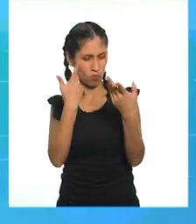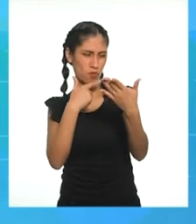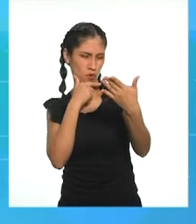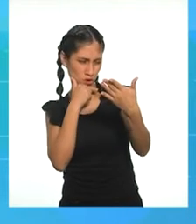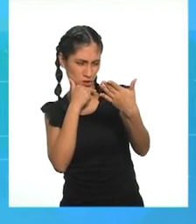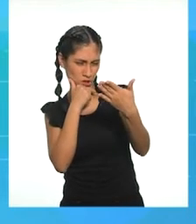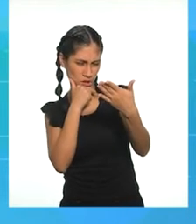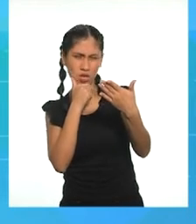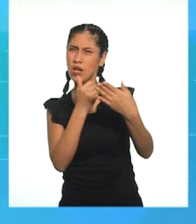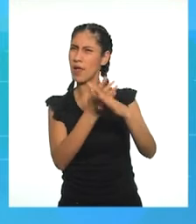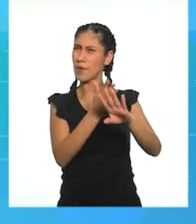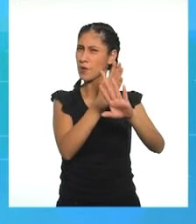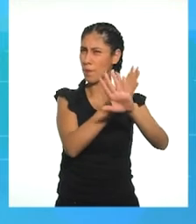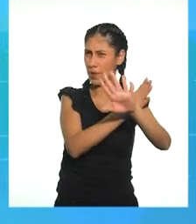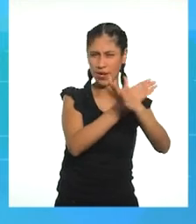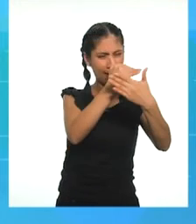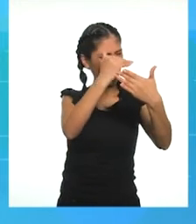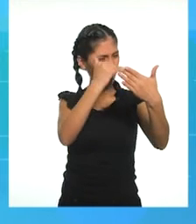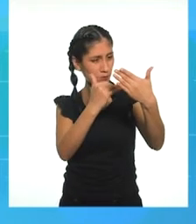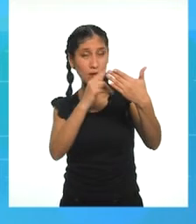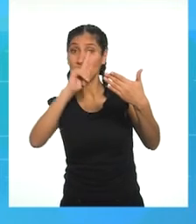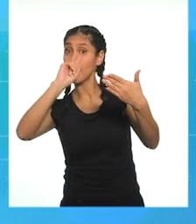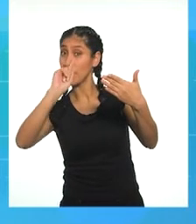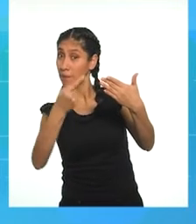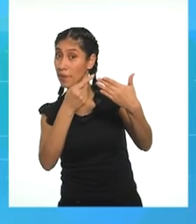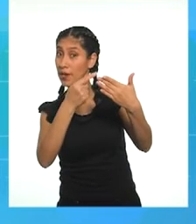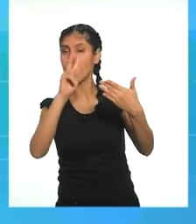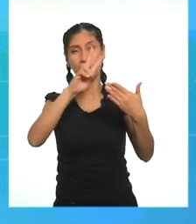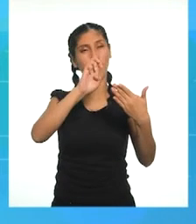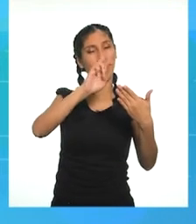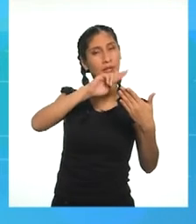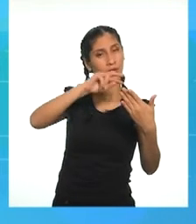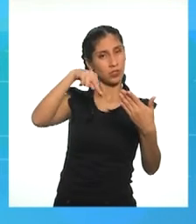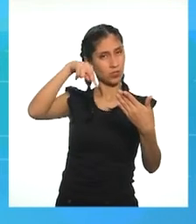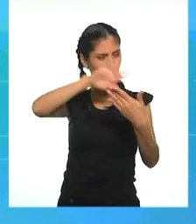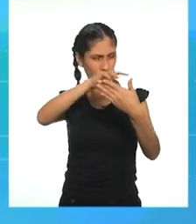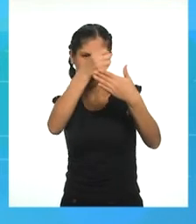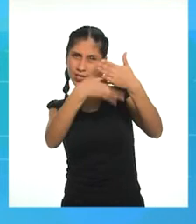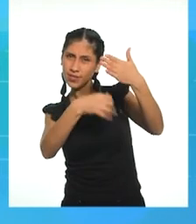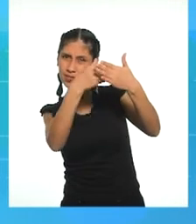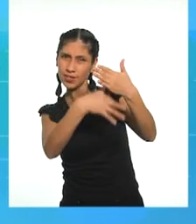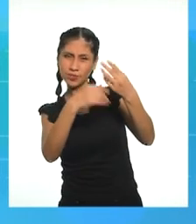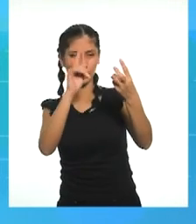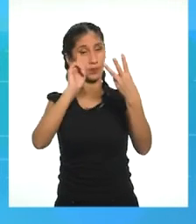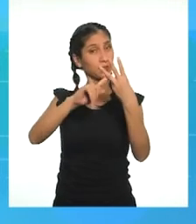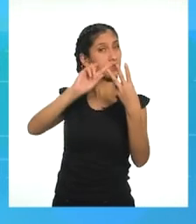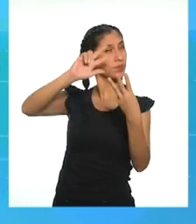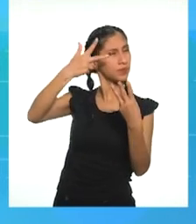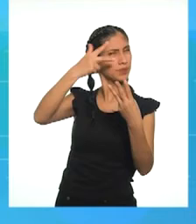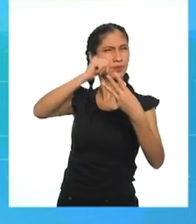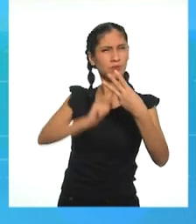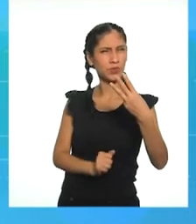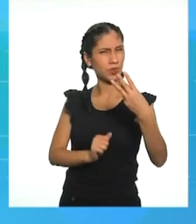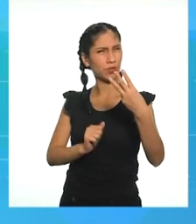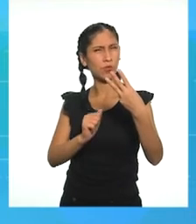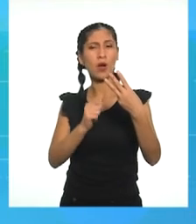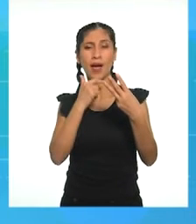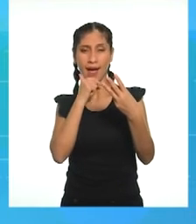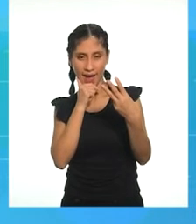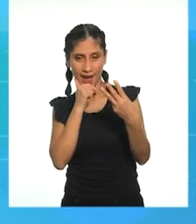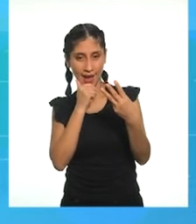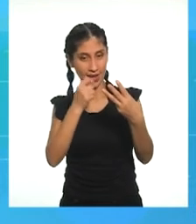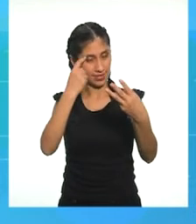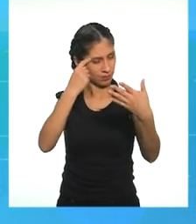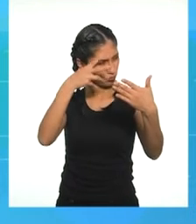versión preliminar o la primera versión del texto. Luego, el tercer paso es de revisión